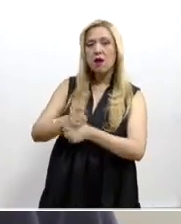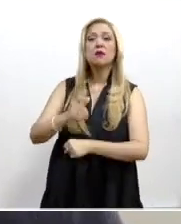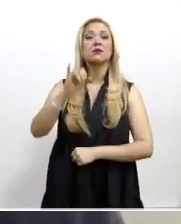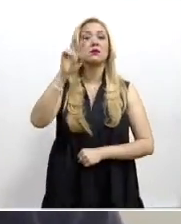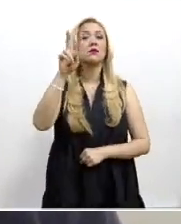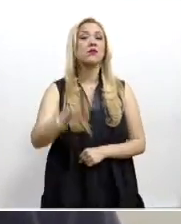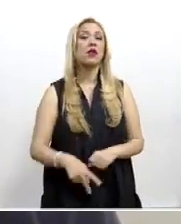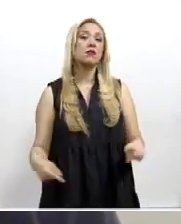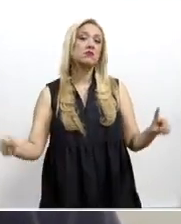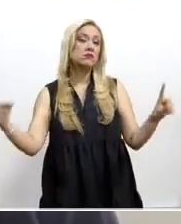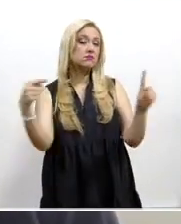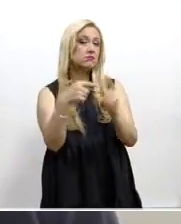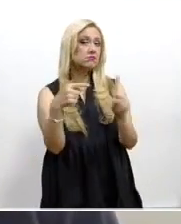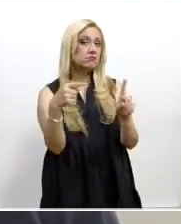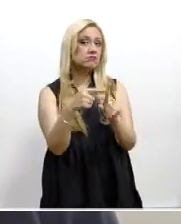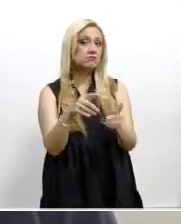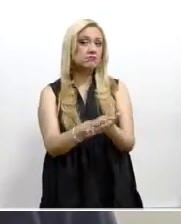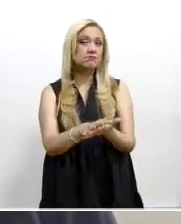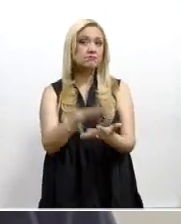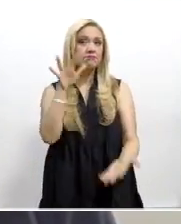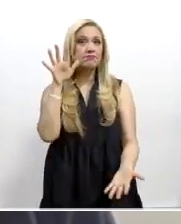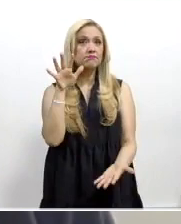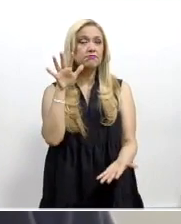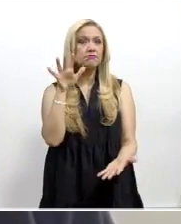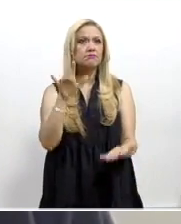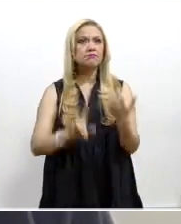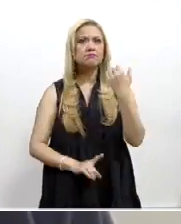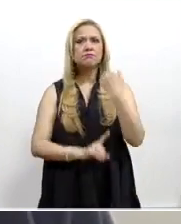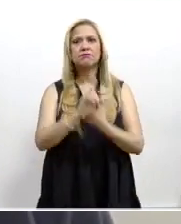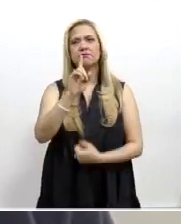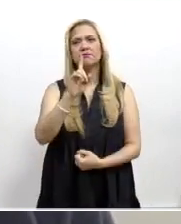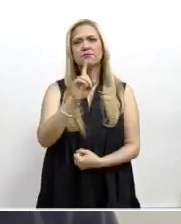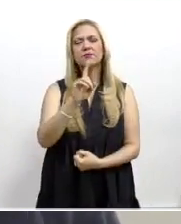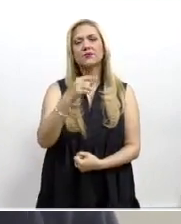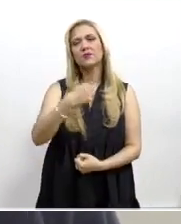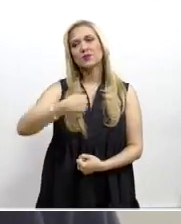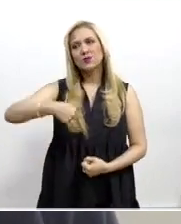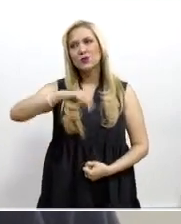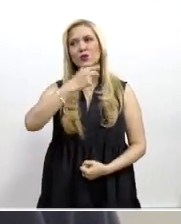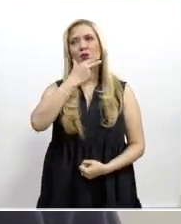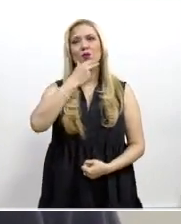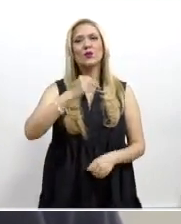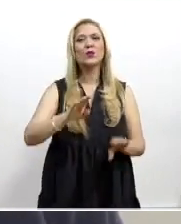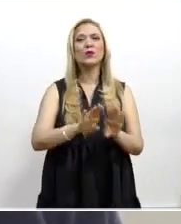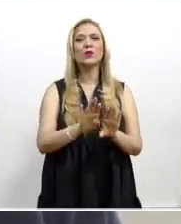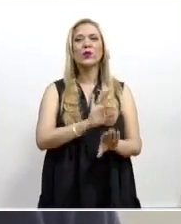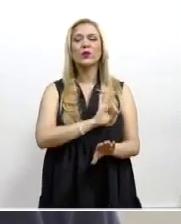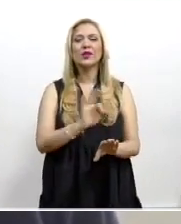el principal agente de violencia en contra de las mujeres somos nosotros los hombres y